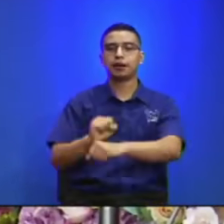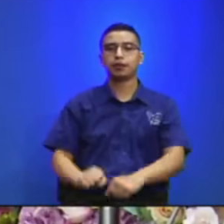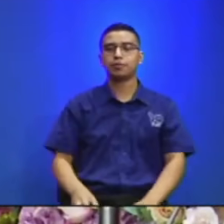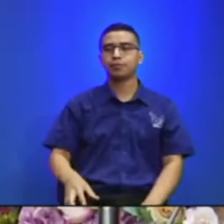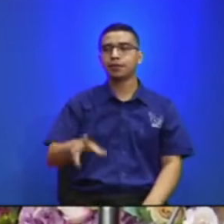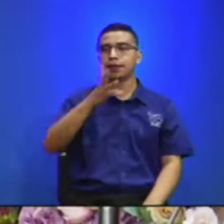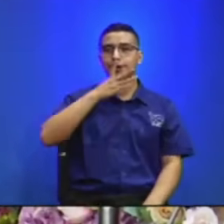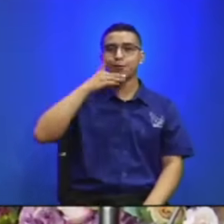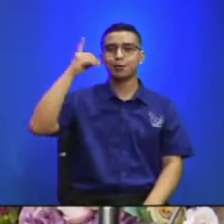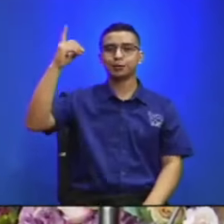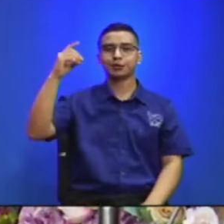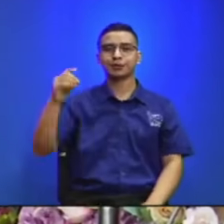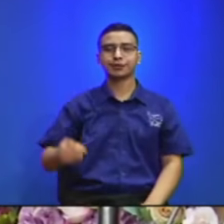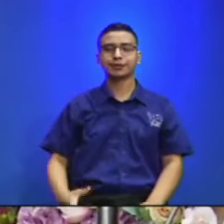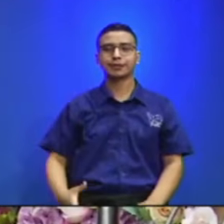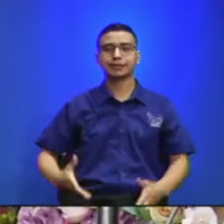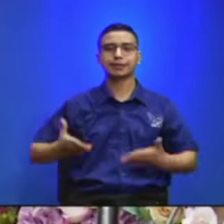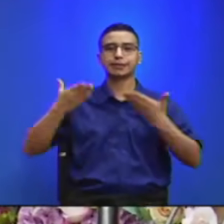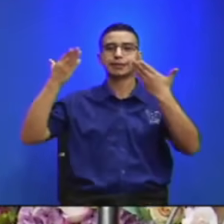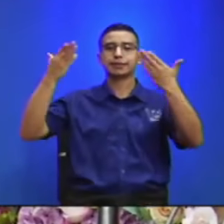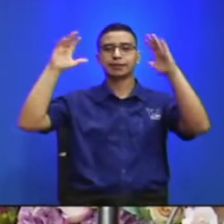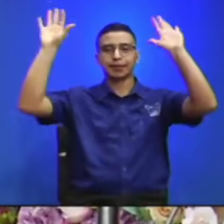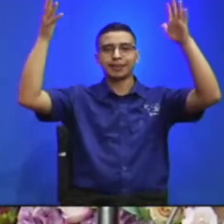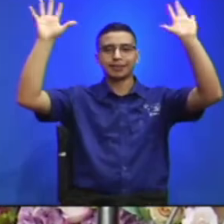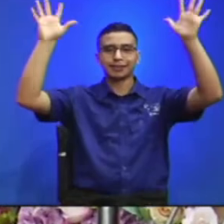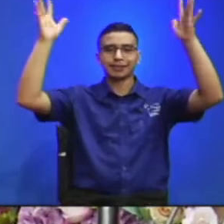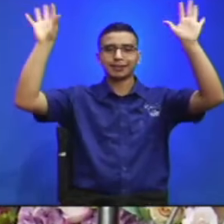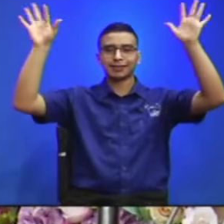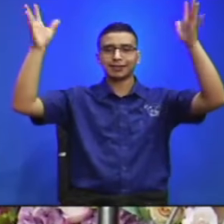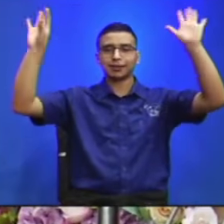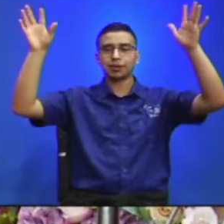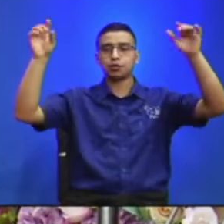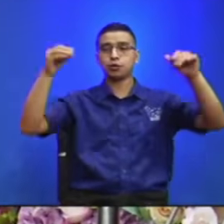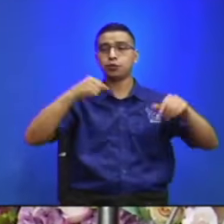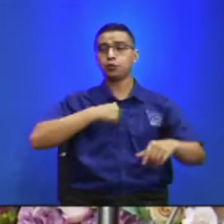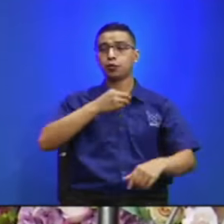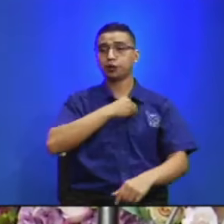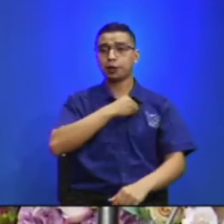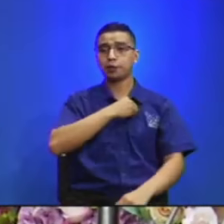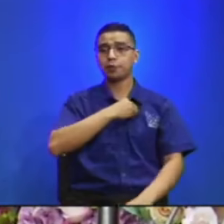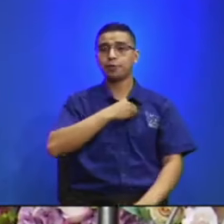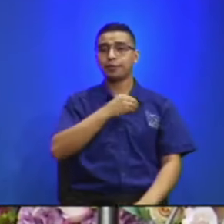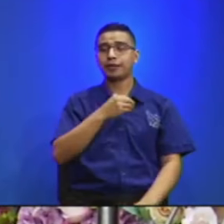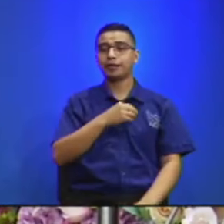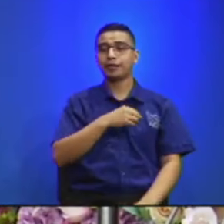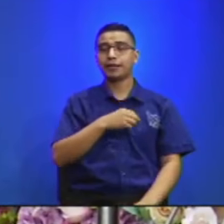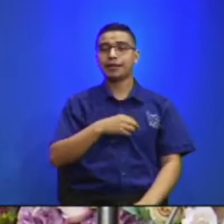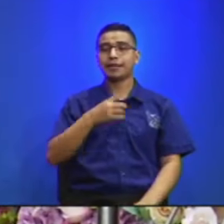darle un aplauso al señor te va a decir una cosa más pero quiero asegurarme que es mira